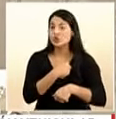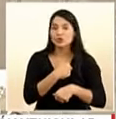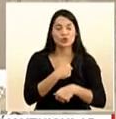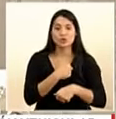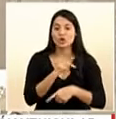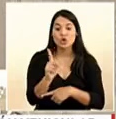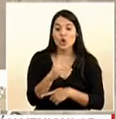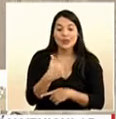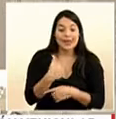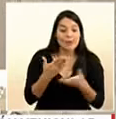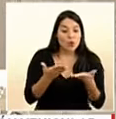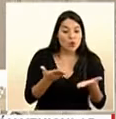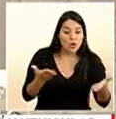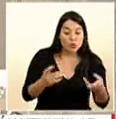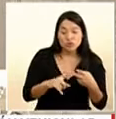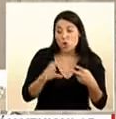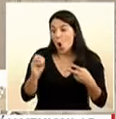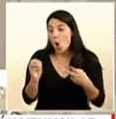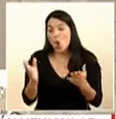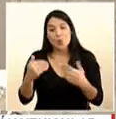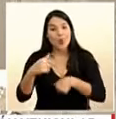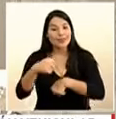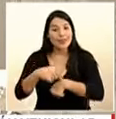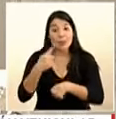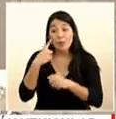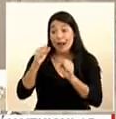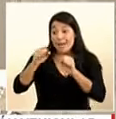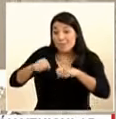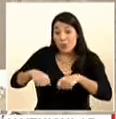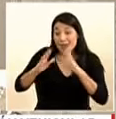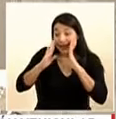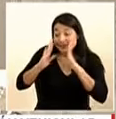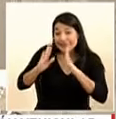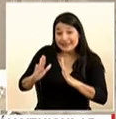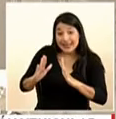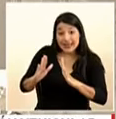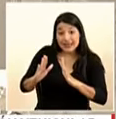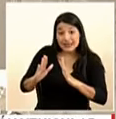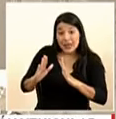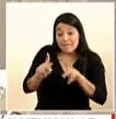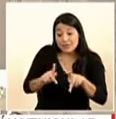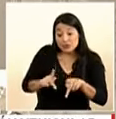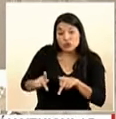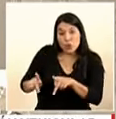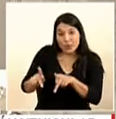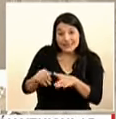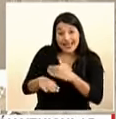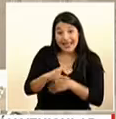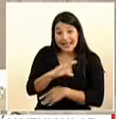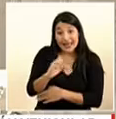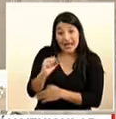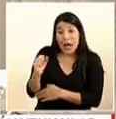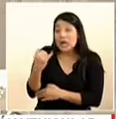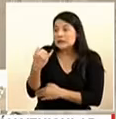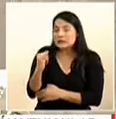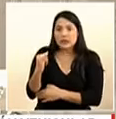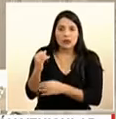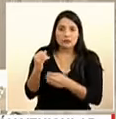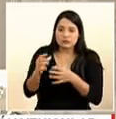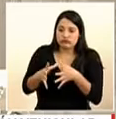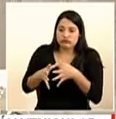para atender un una transmisión desmedida de esto así que por favor el llamado es vehemente a cumplir estas